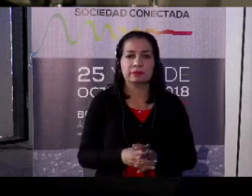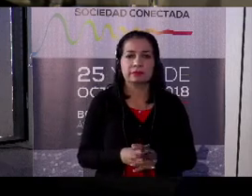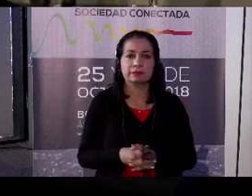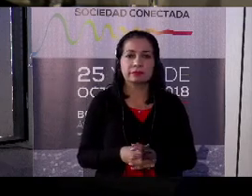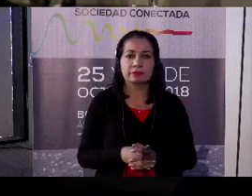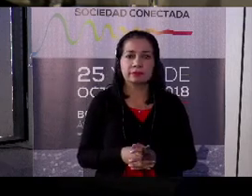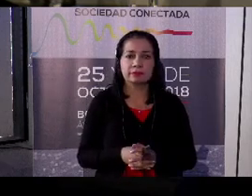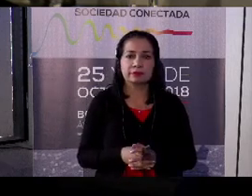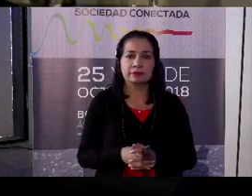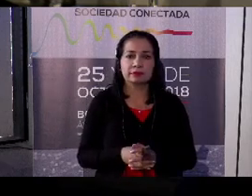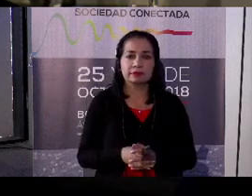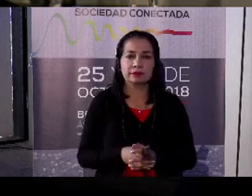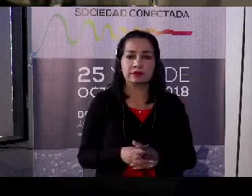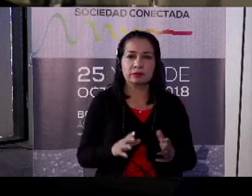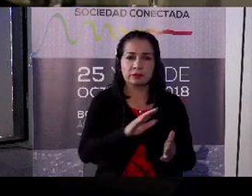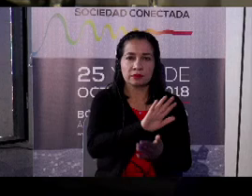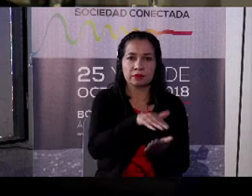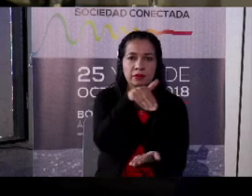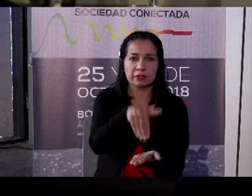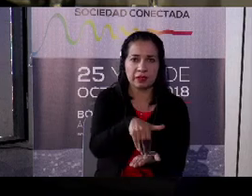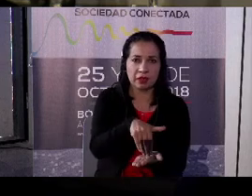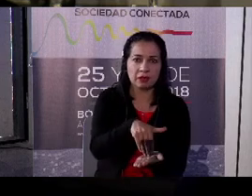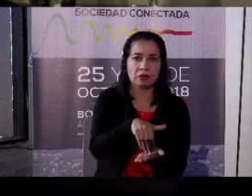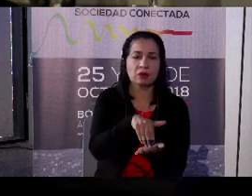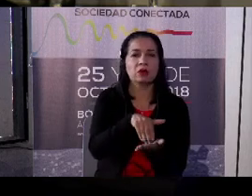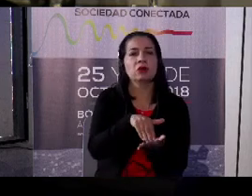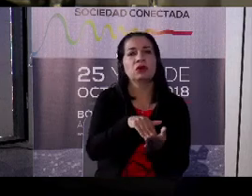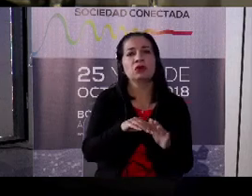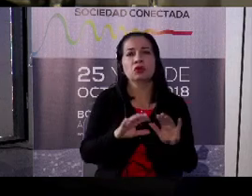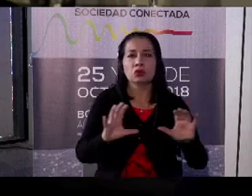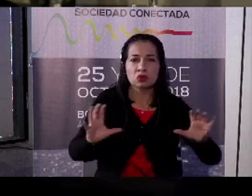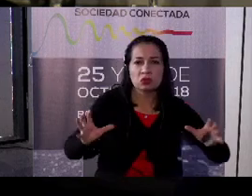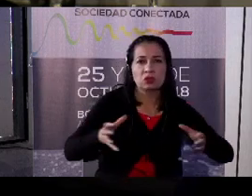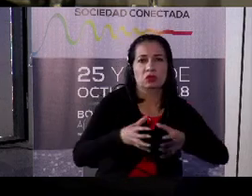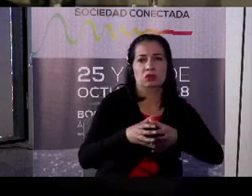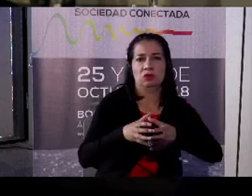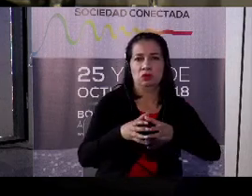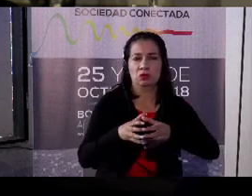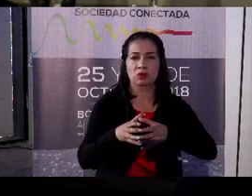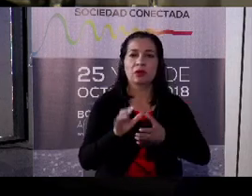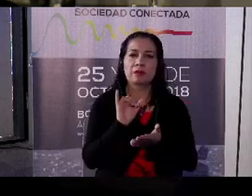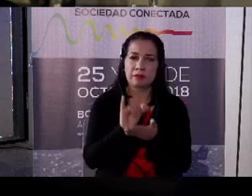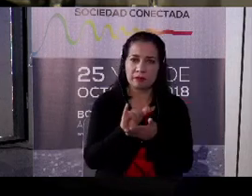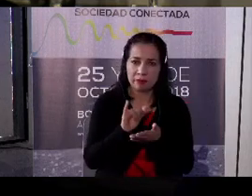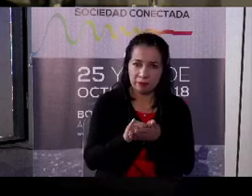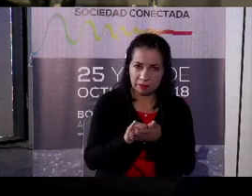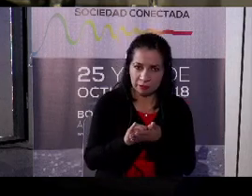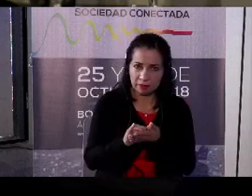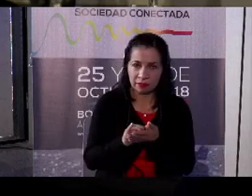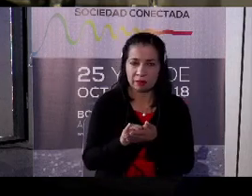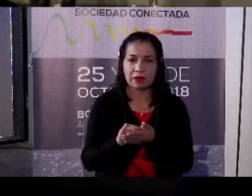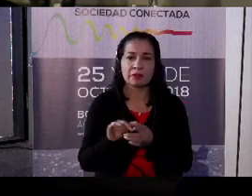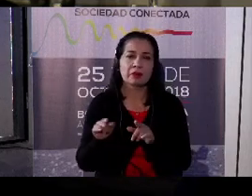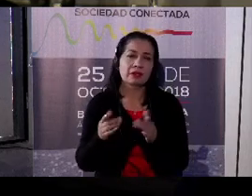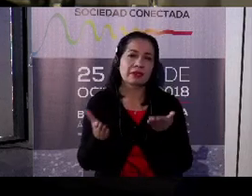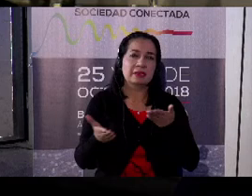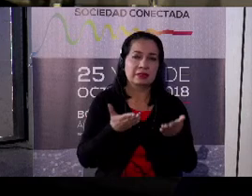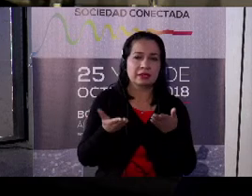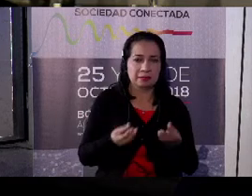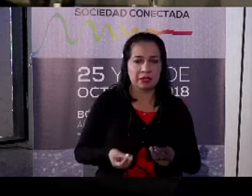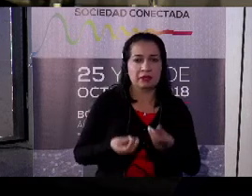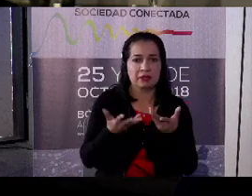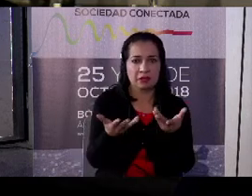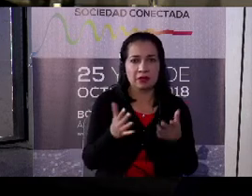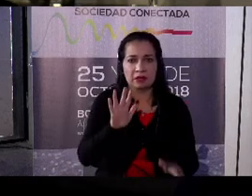5g un centro de datos central y un centro de datos de de Ed para brindar estos servicios